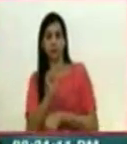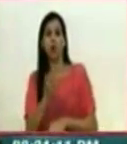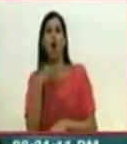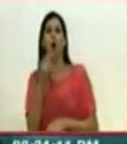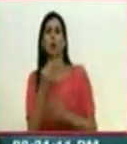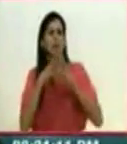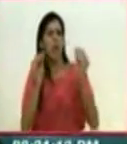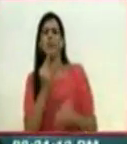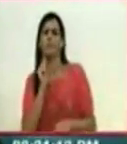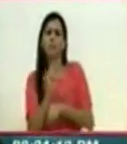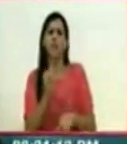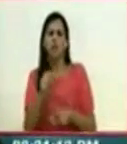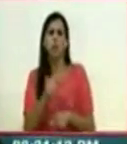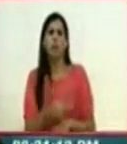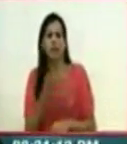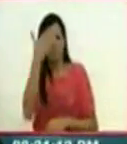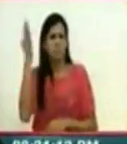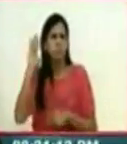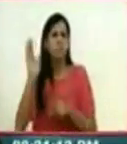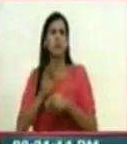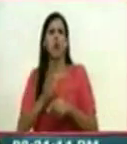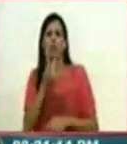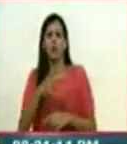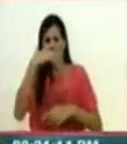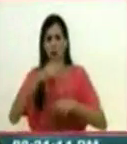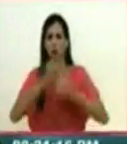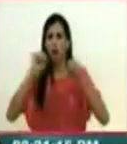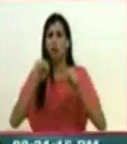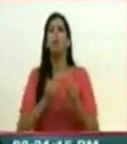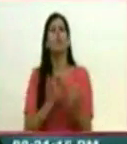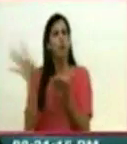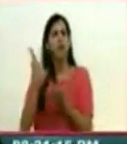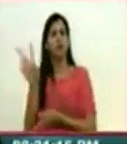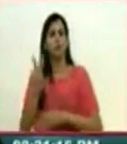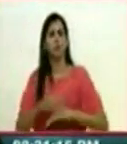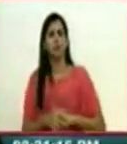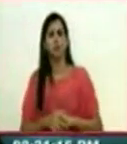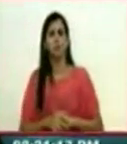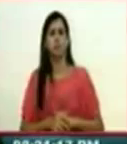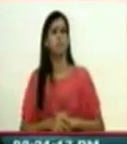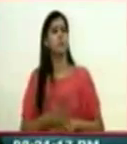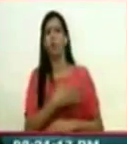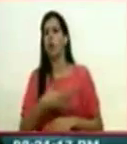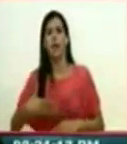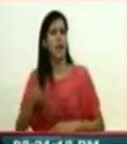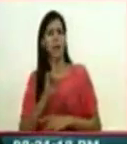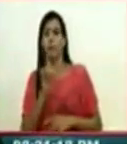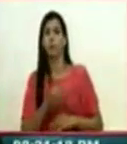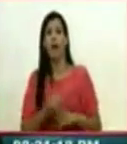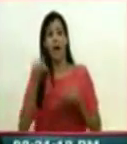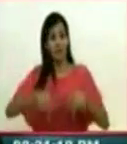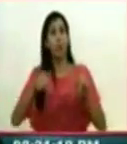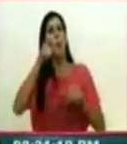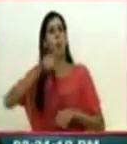te dice que eres un fascista, eres un terrorista. Aquí no te queremos, fuera de Venezuela. Aquí no queremos a todo esto. Aquí está el pueblo, aquí está